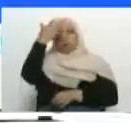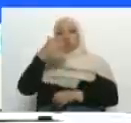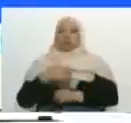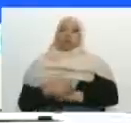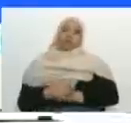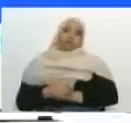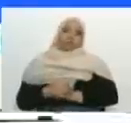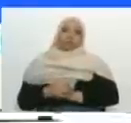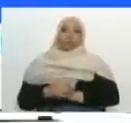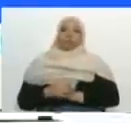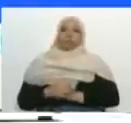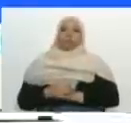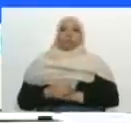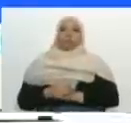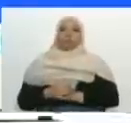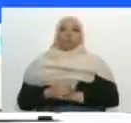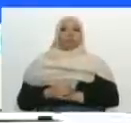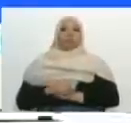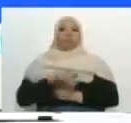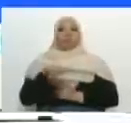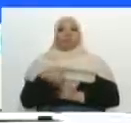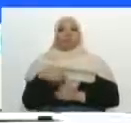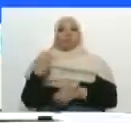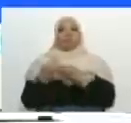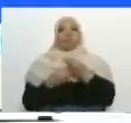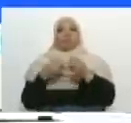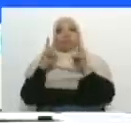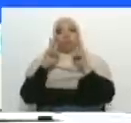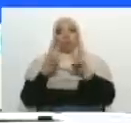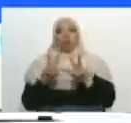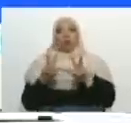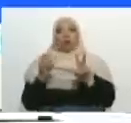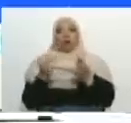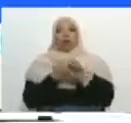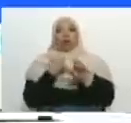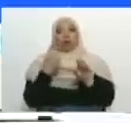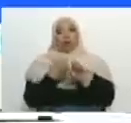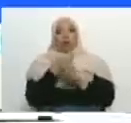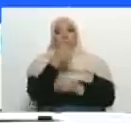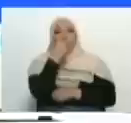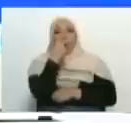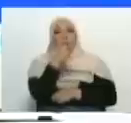Un bebé de pecho con lo que estamos viendo acá.